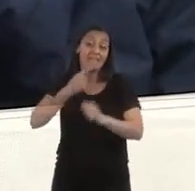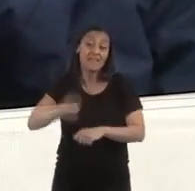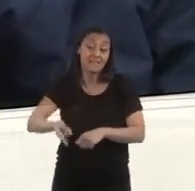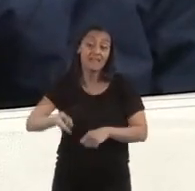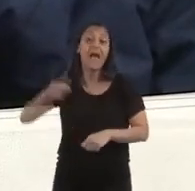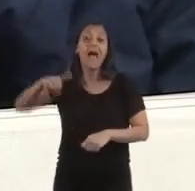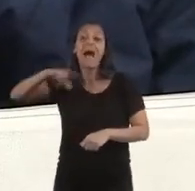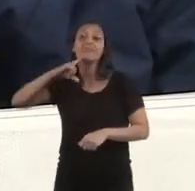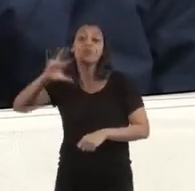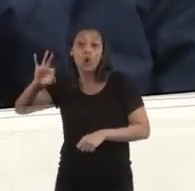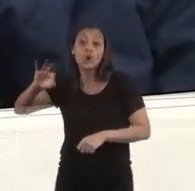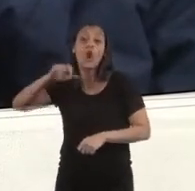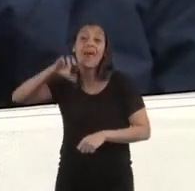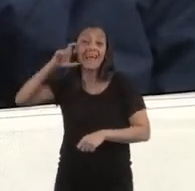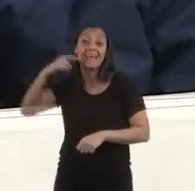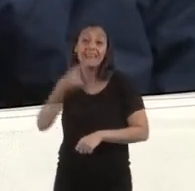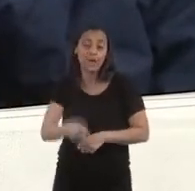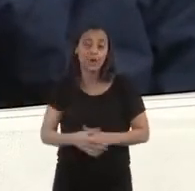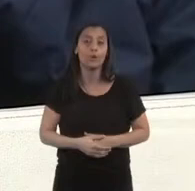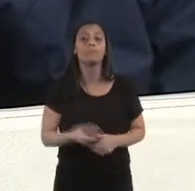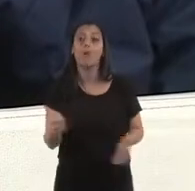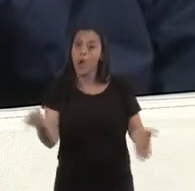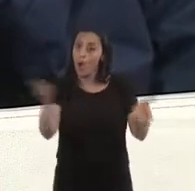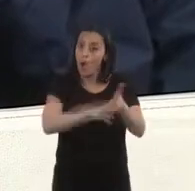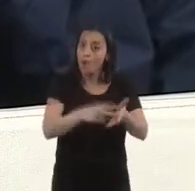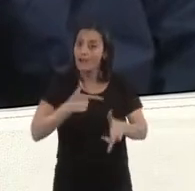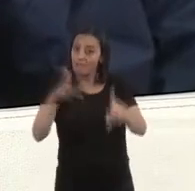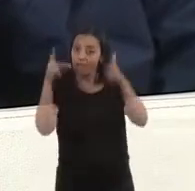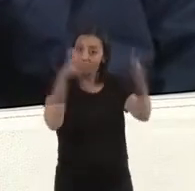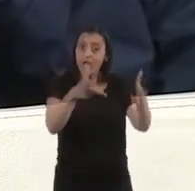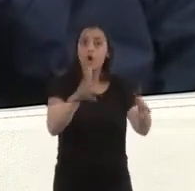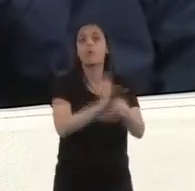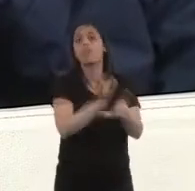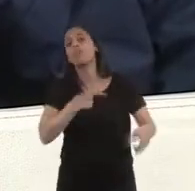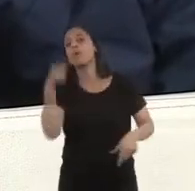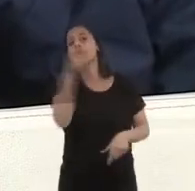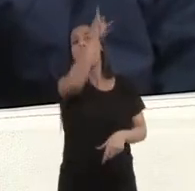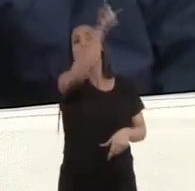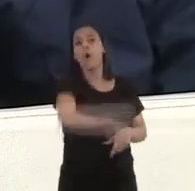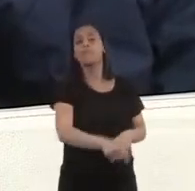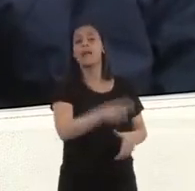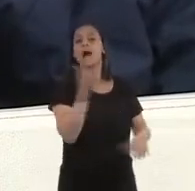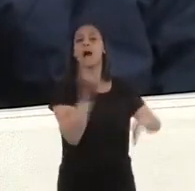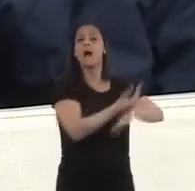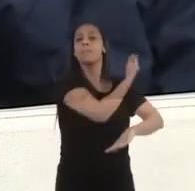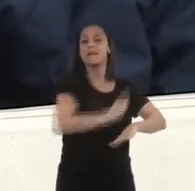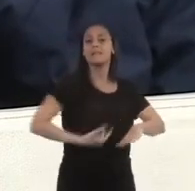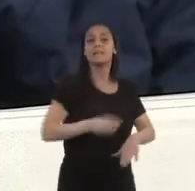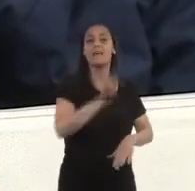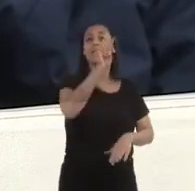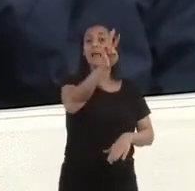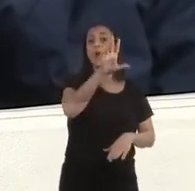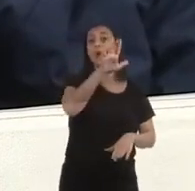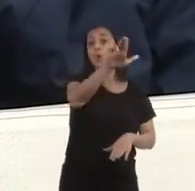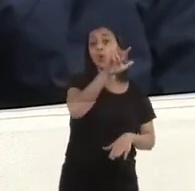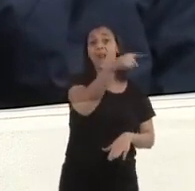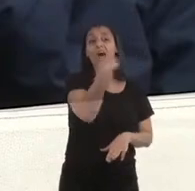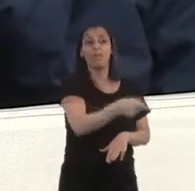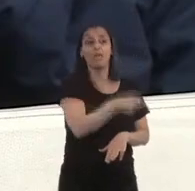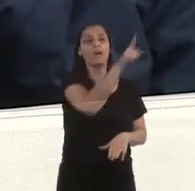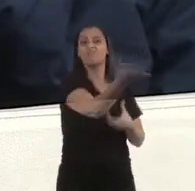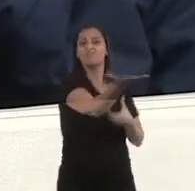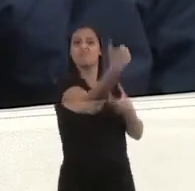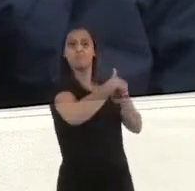Lage. Volvió a arremeter contra el presidente Lula da Silva, lo volvió a acusar de haberse metido en la campaña